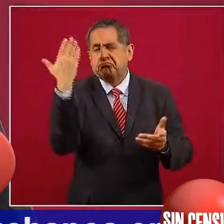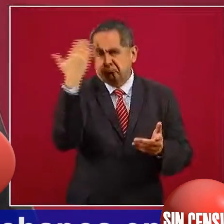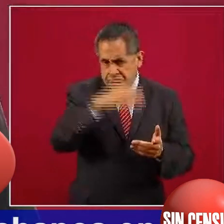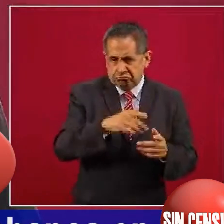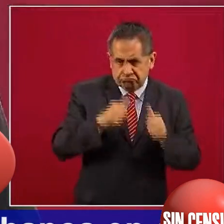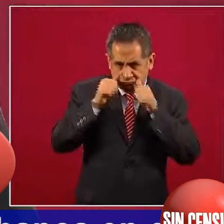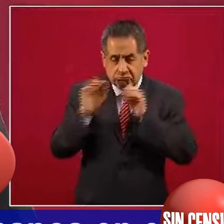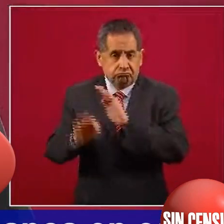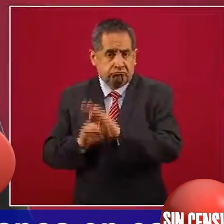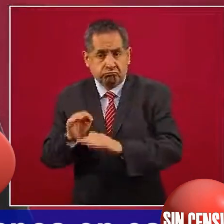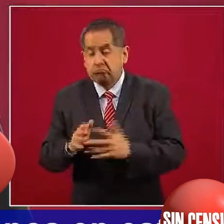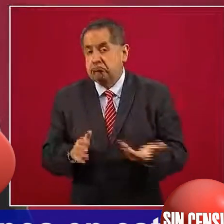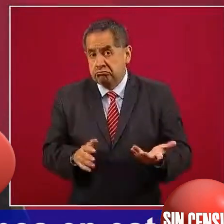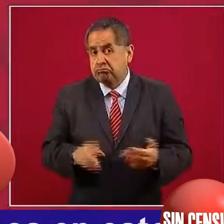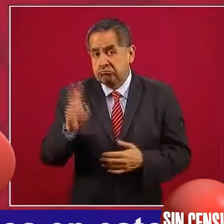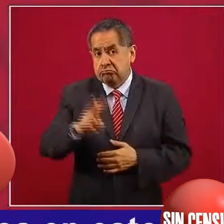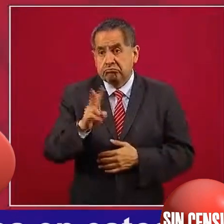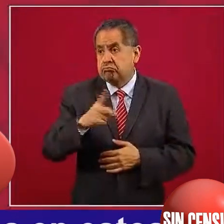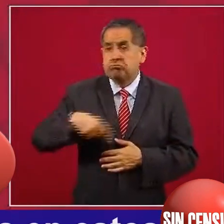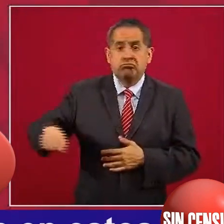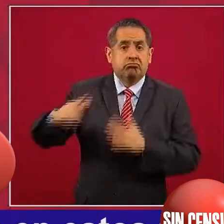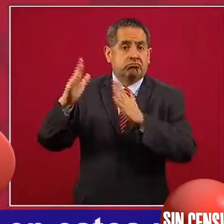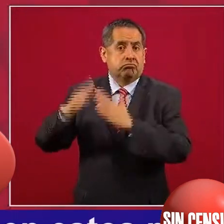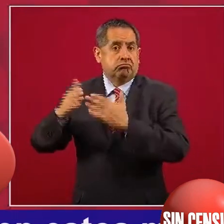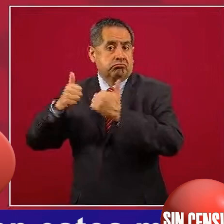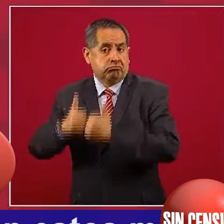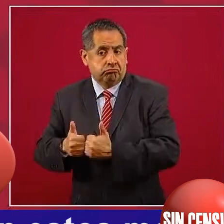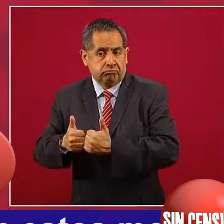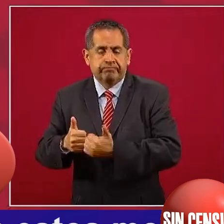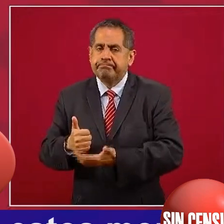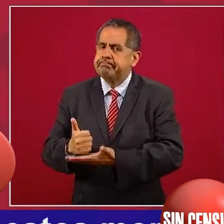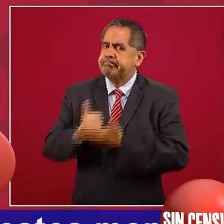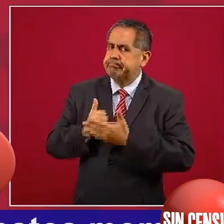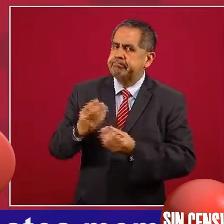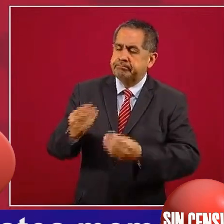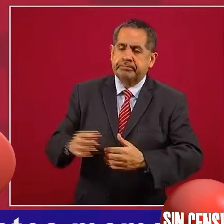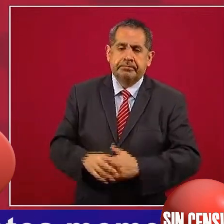el confinamiento. En este sentido,